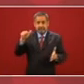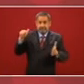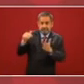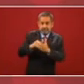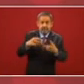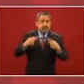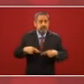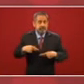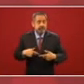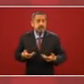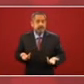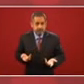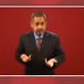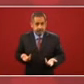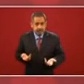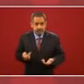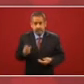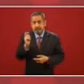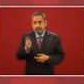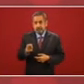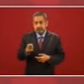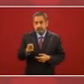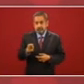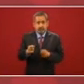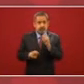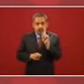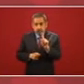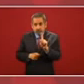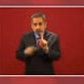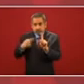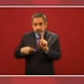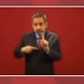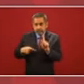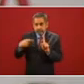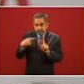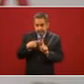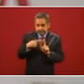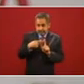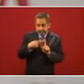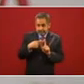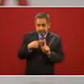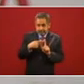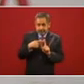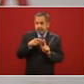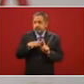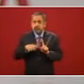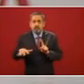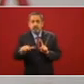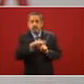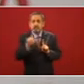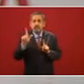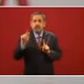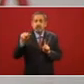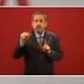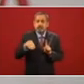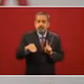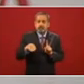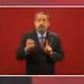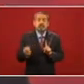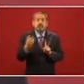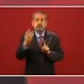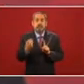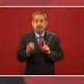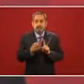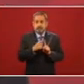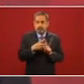personas, y que haya un infectado. De esas 70,000, posiblemente 3